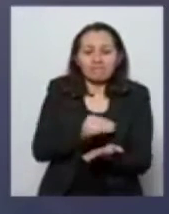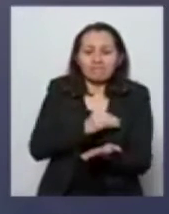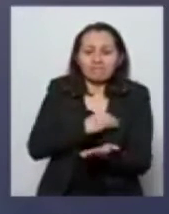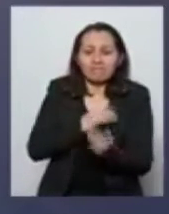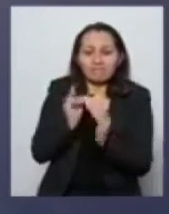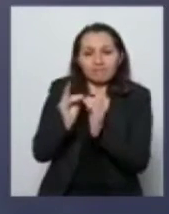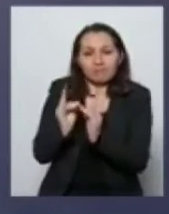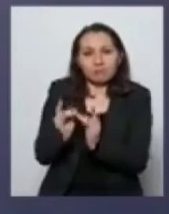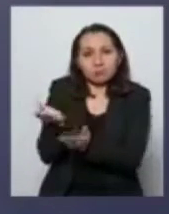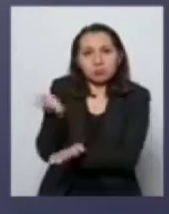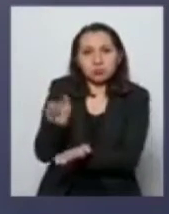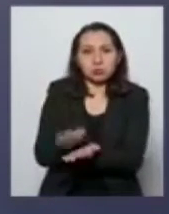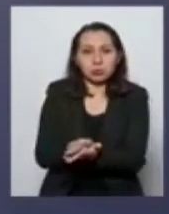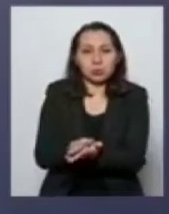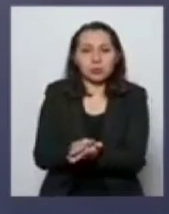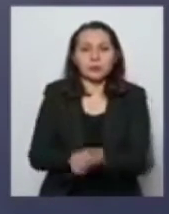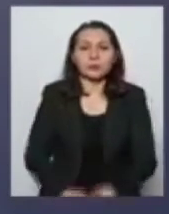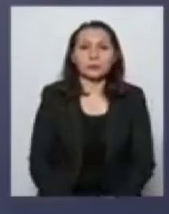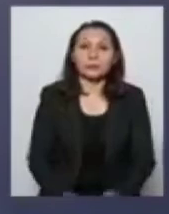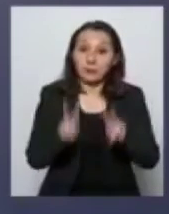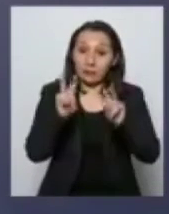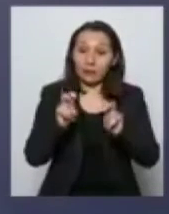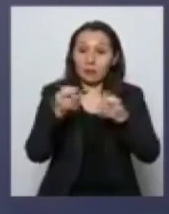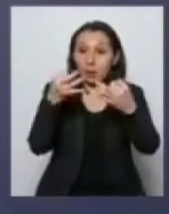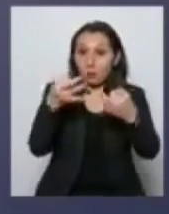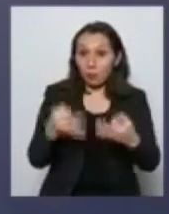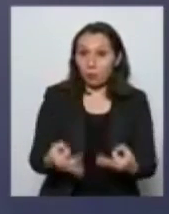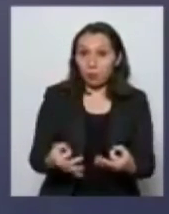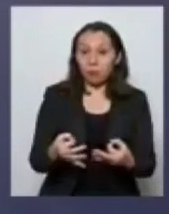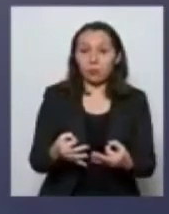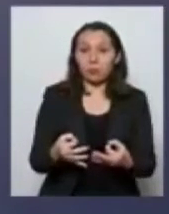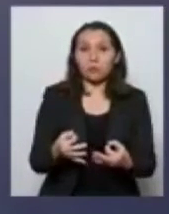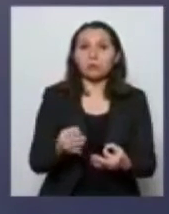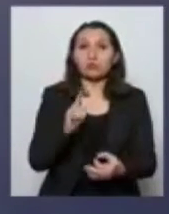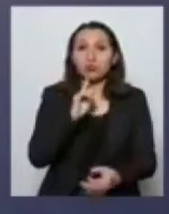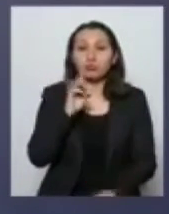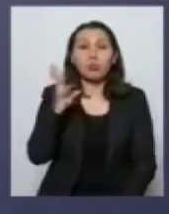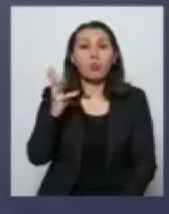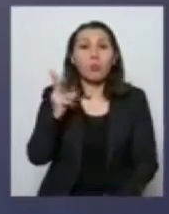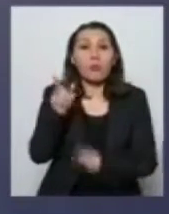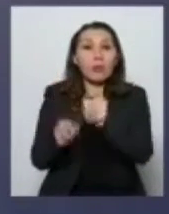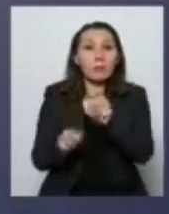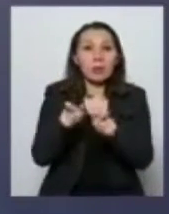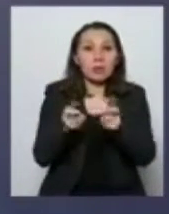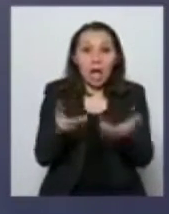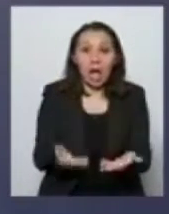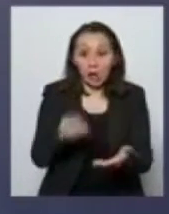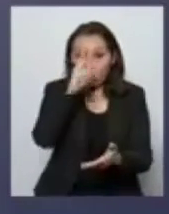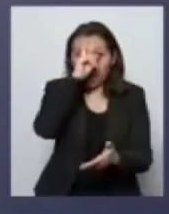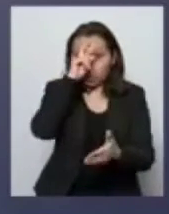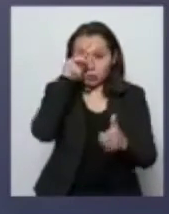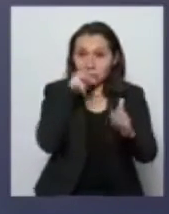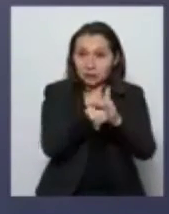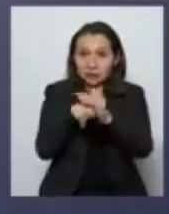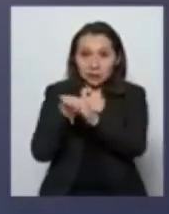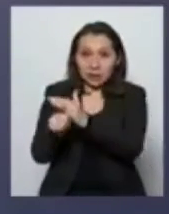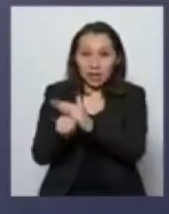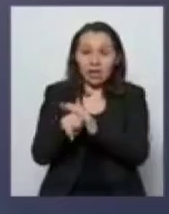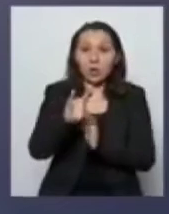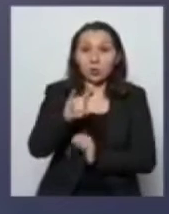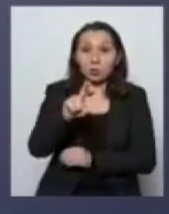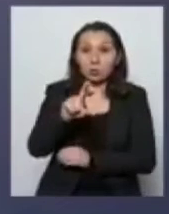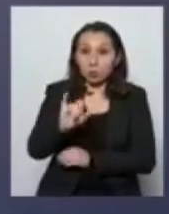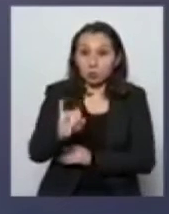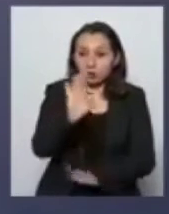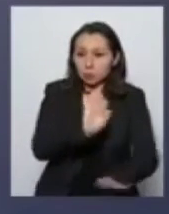pésame. En relación a la cantidad de pacientes que se encuentran hospitalizados en